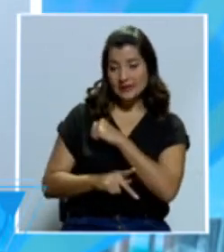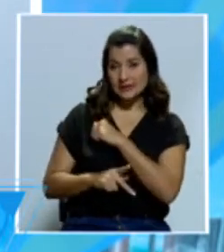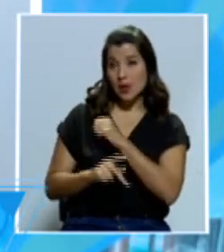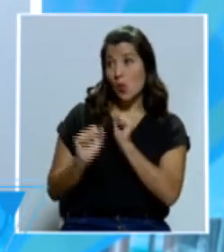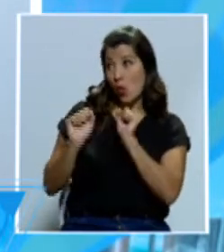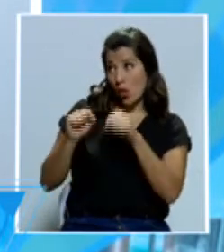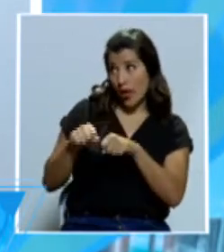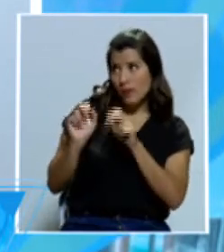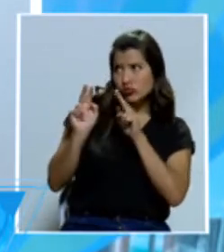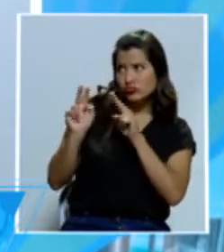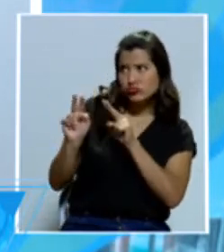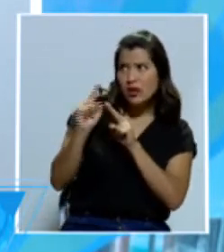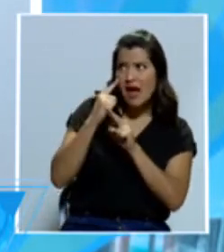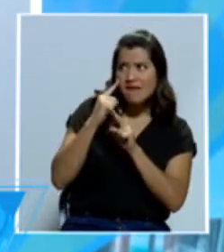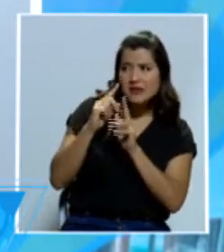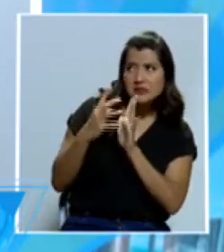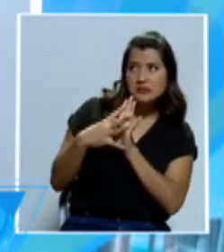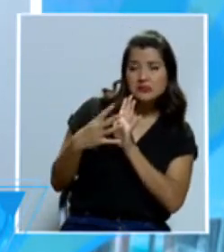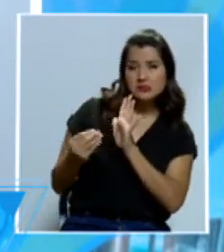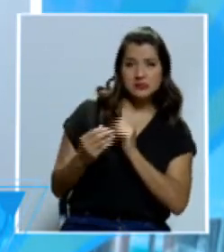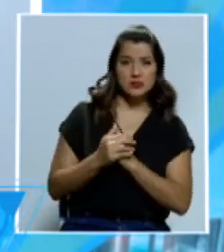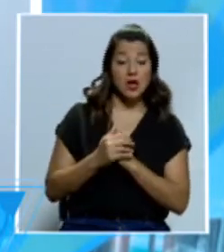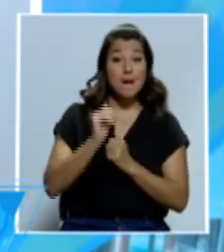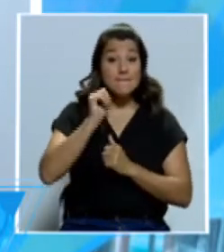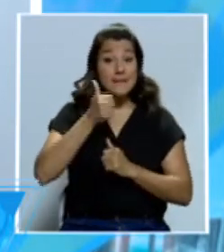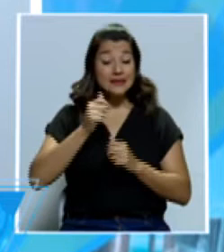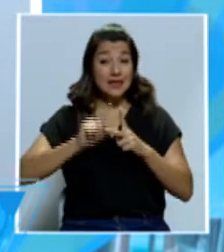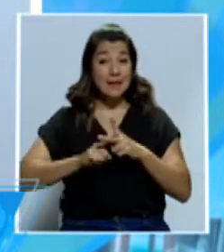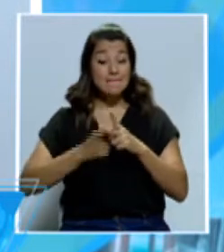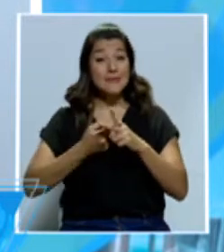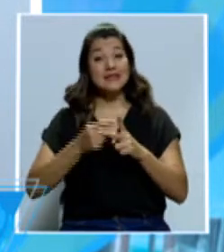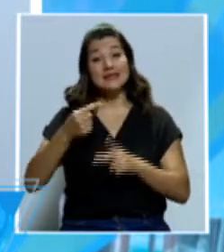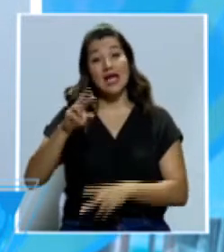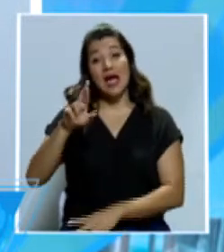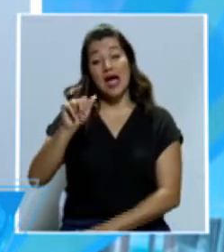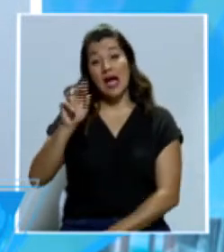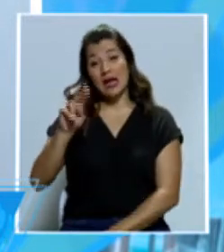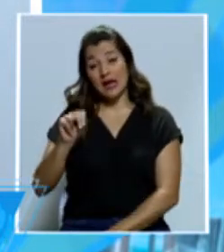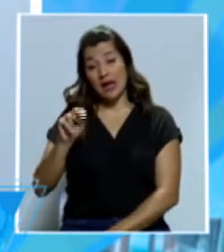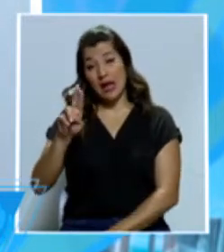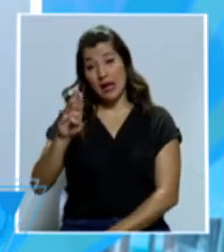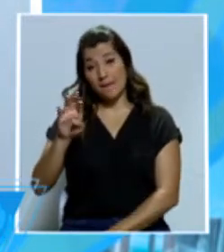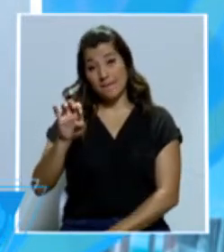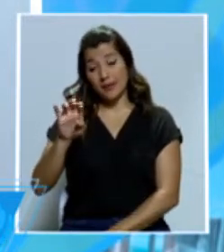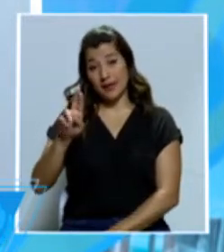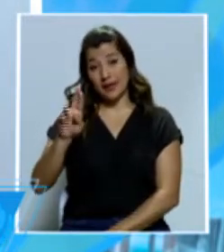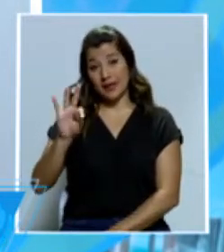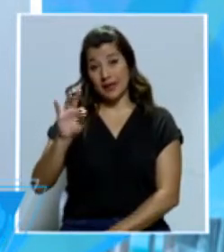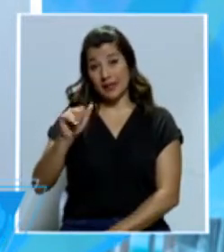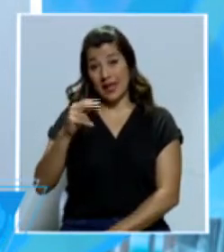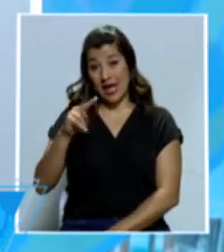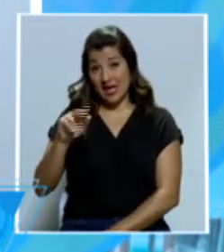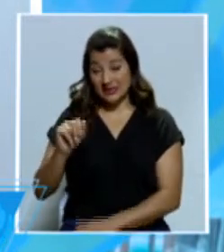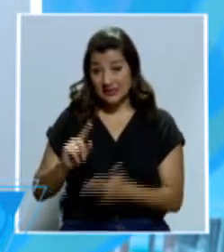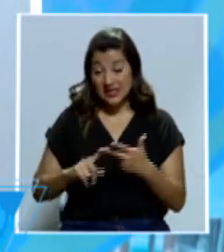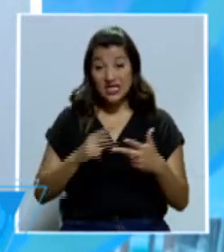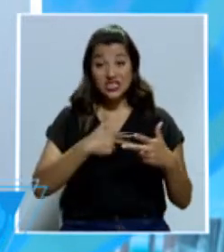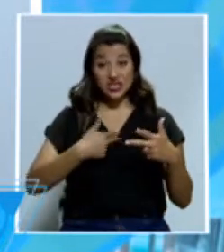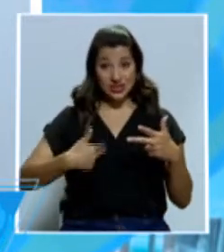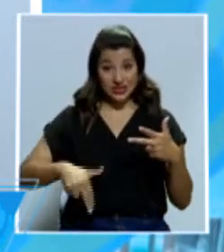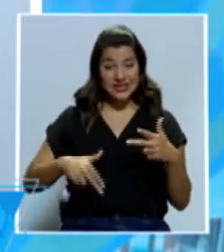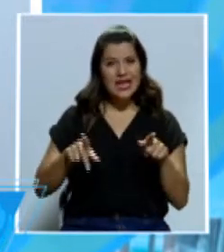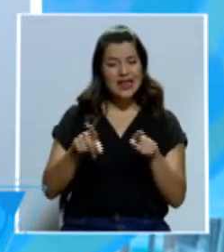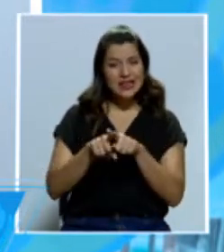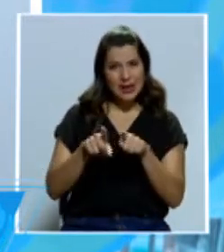comienza mañana, China tiene ya varias semanas, a pesar de que en la población